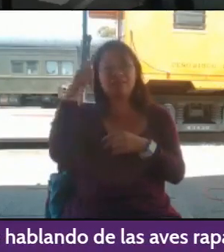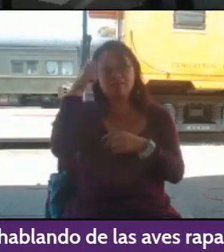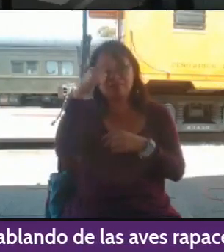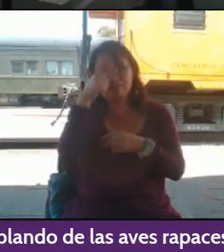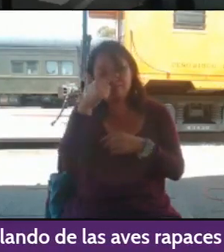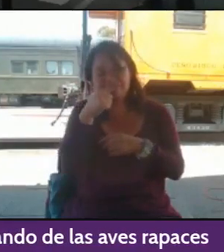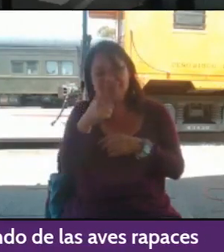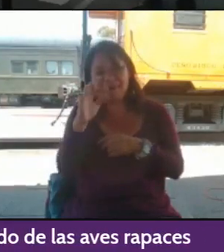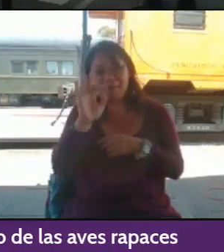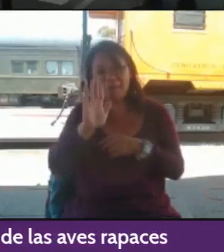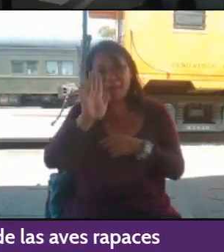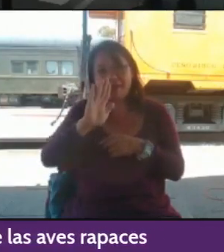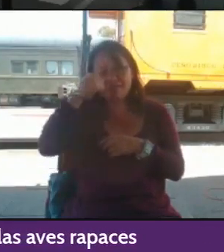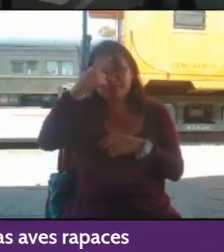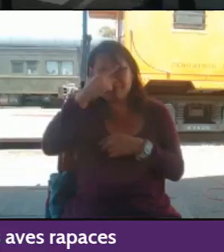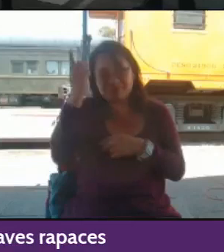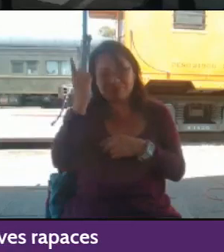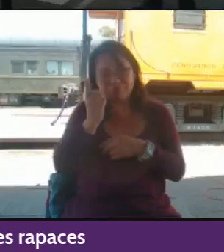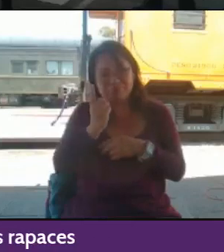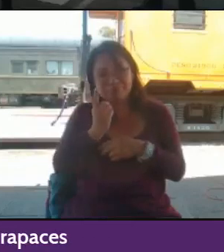pelea, ¿no? Y pum, salieron de nuevo.